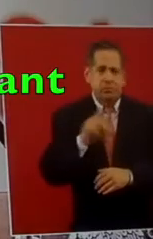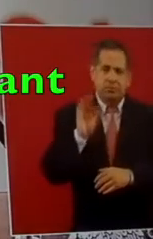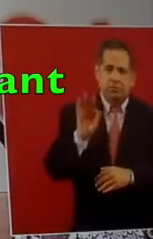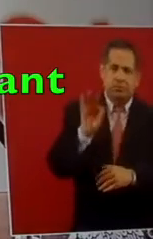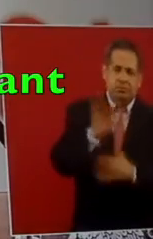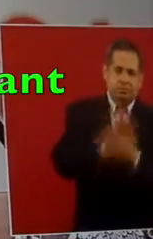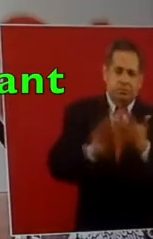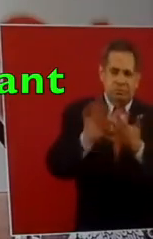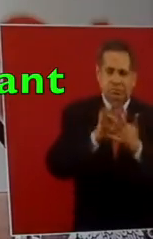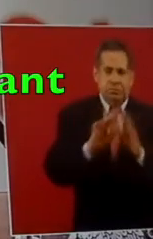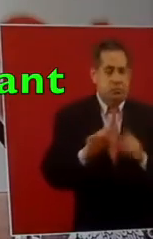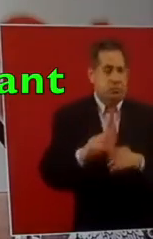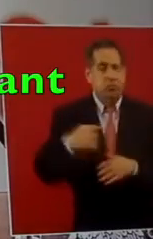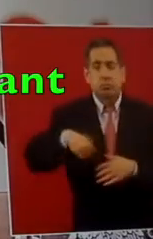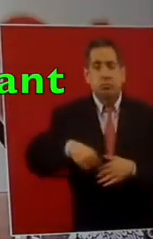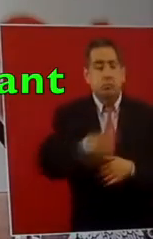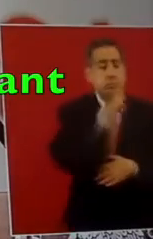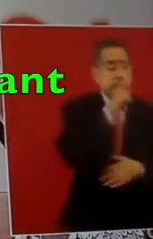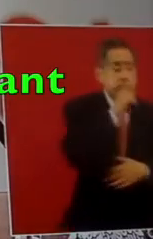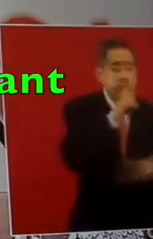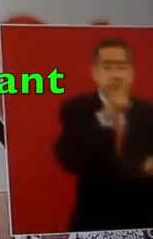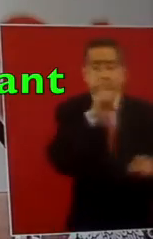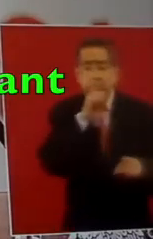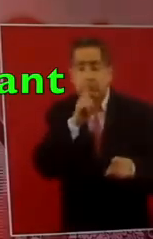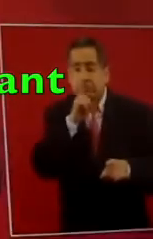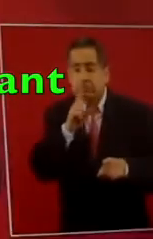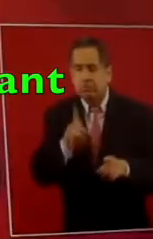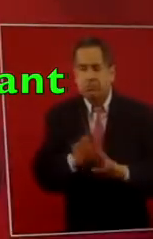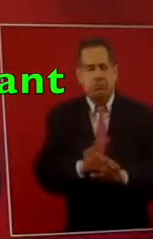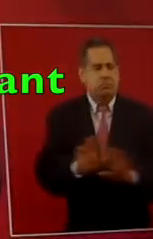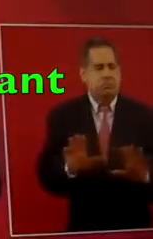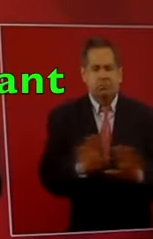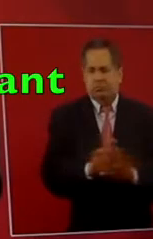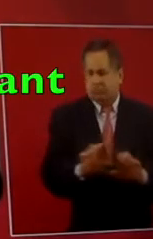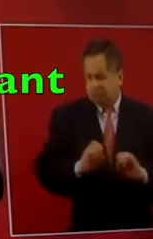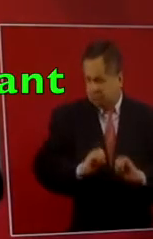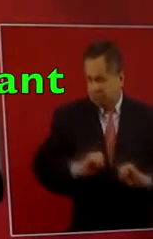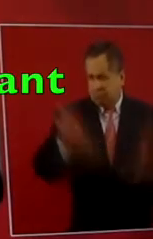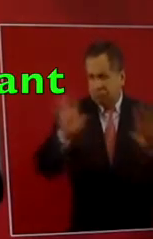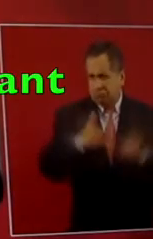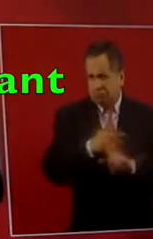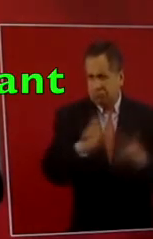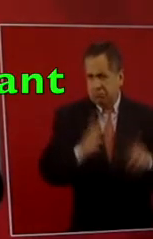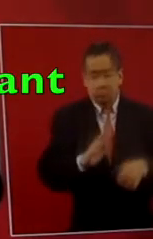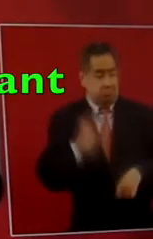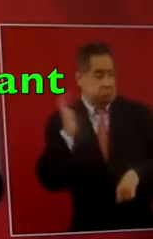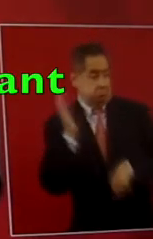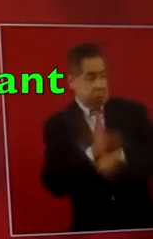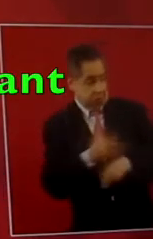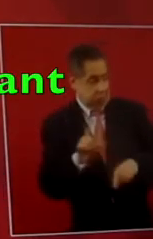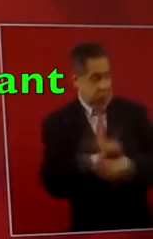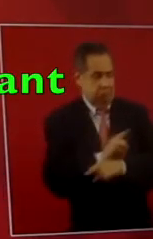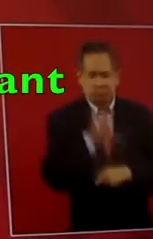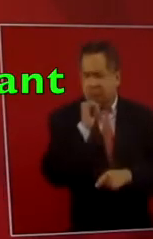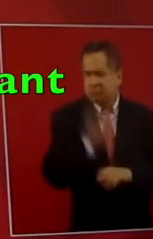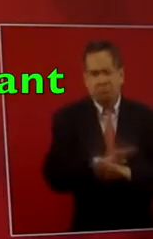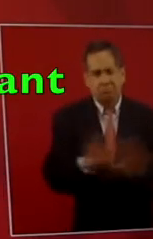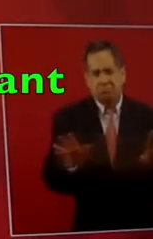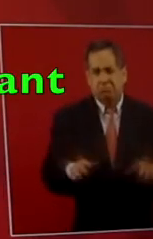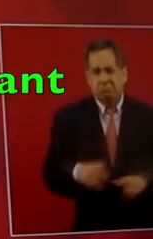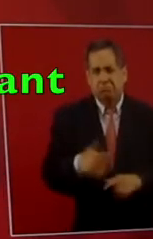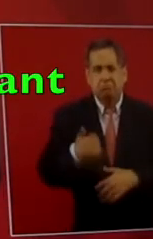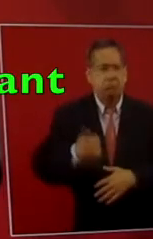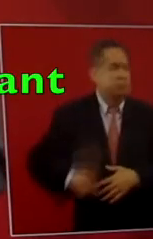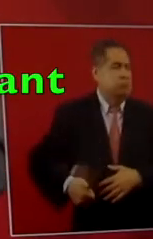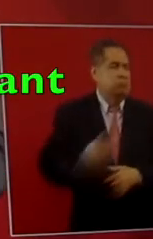con los llamados neoclásicos, en los que desarrolla el pensamiento de Immanuel Kant. Immanuel Kant determina